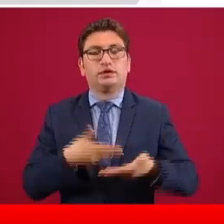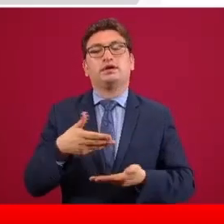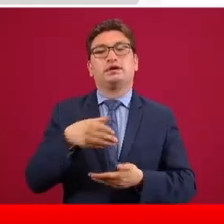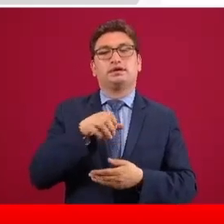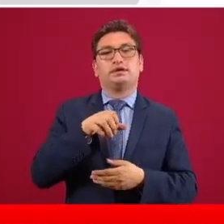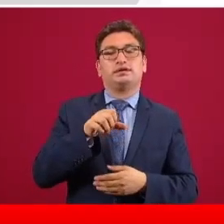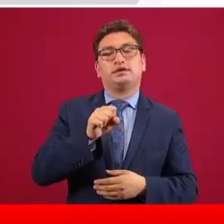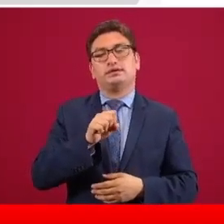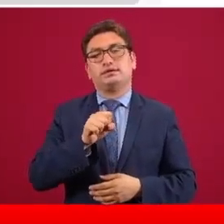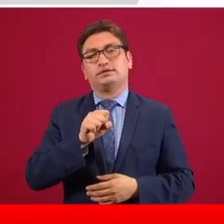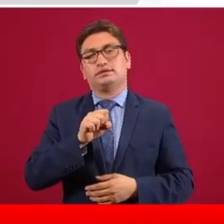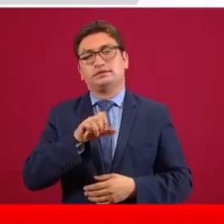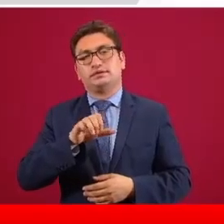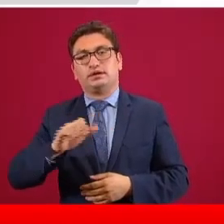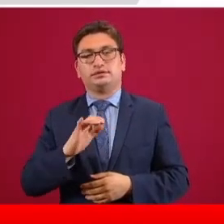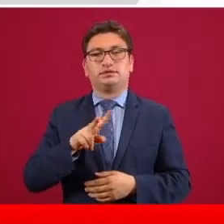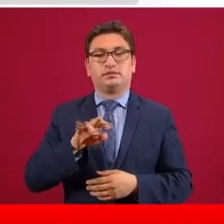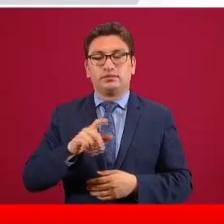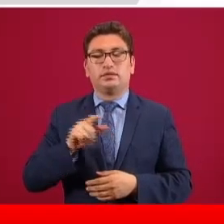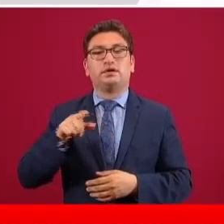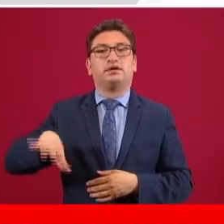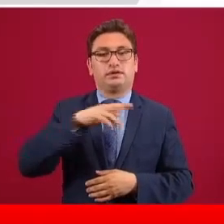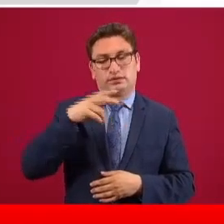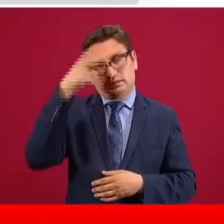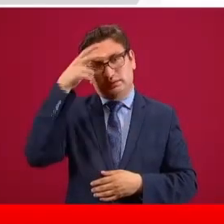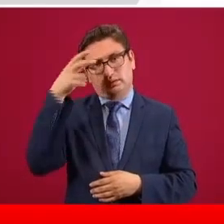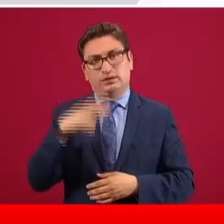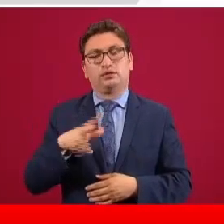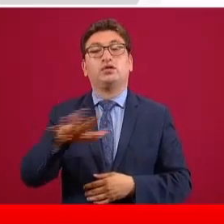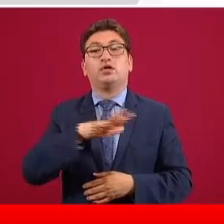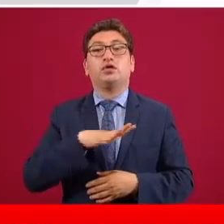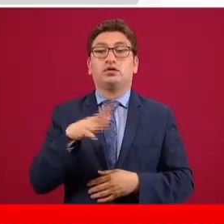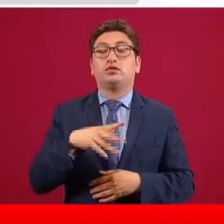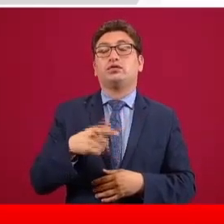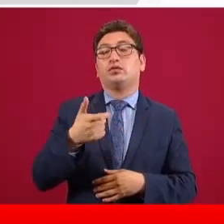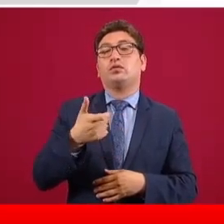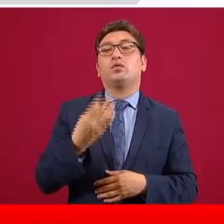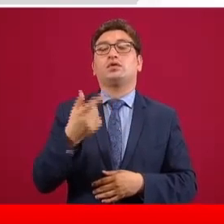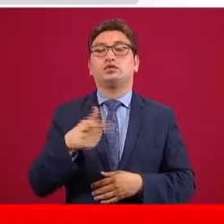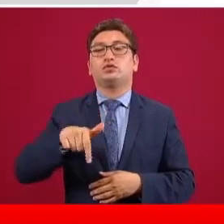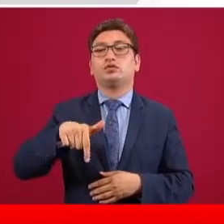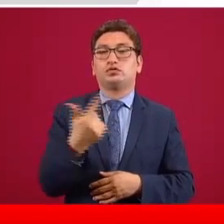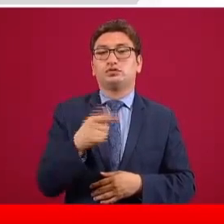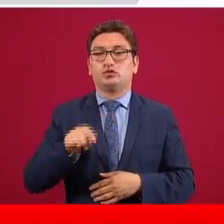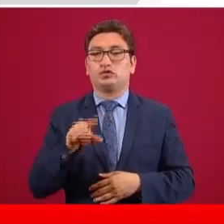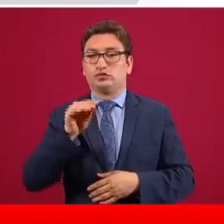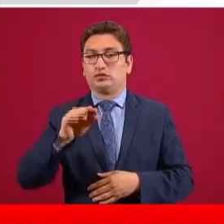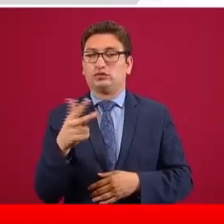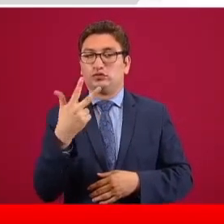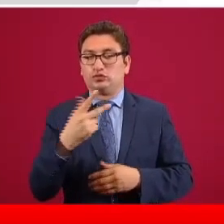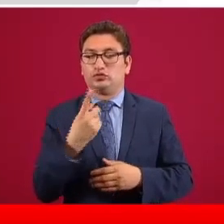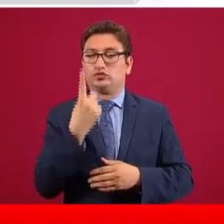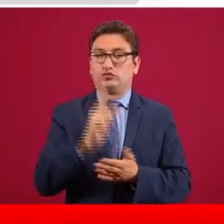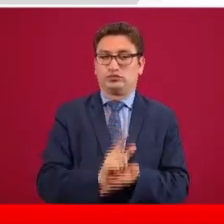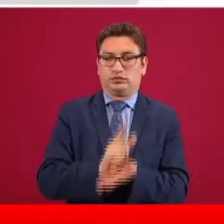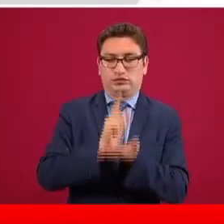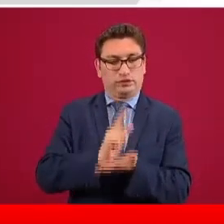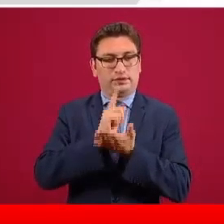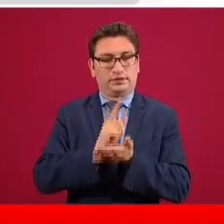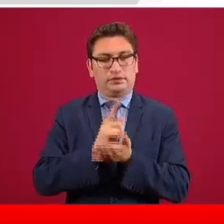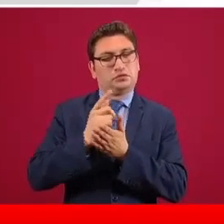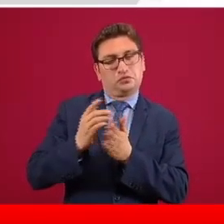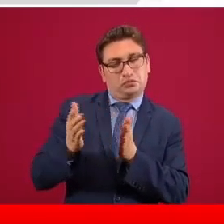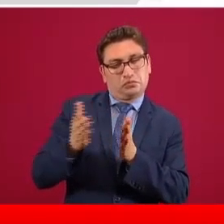SADCB, San Agustín, Tlaxiaca, Hidalgo, un precio al público de 12 pesos 98 centavos por litro, con un margen